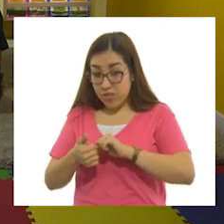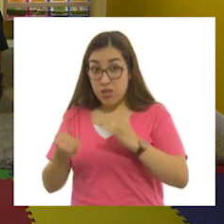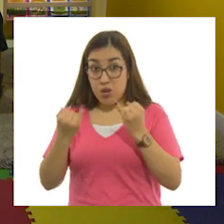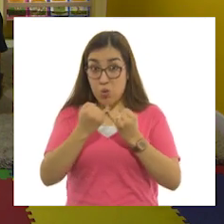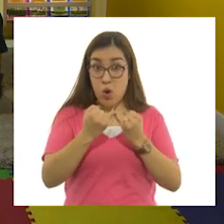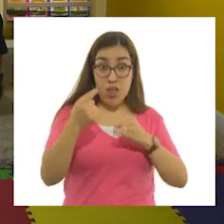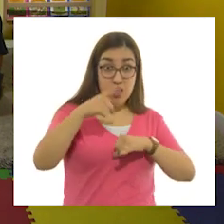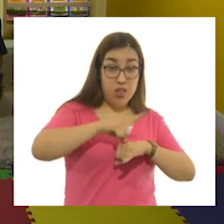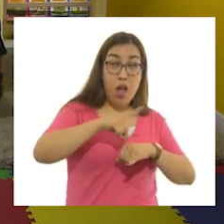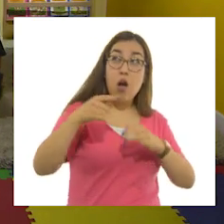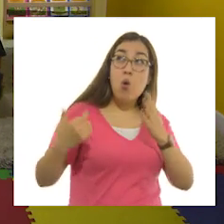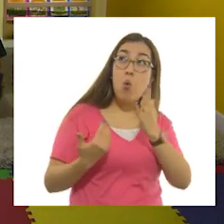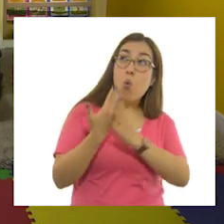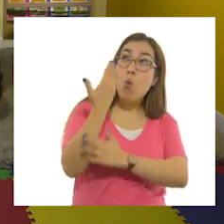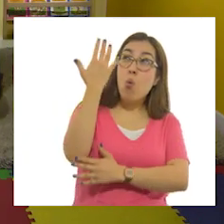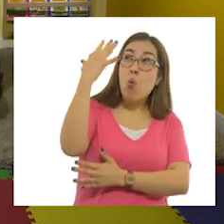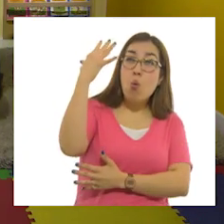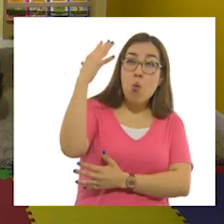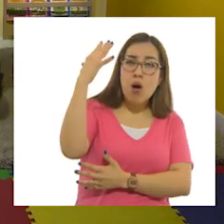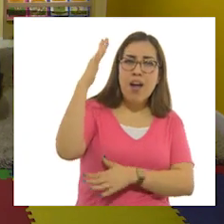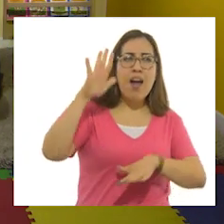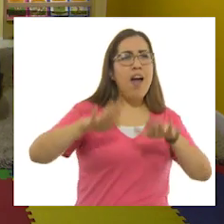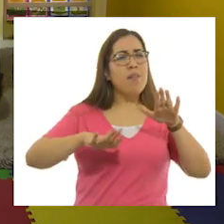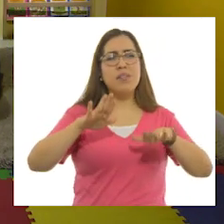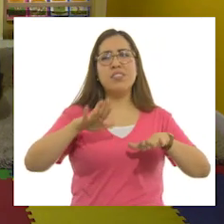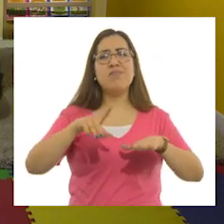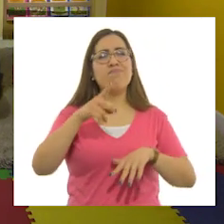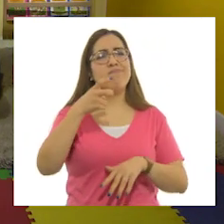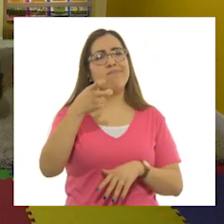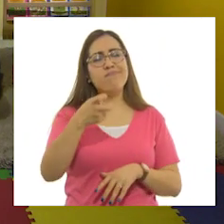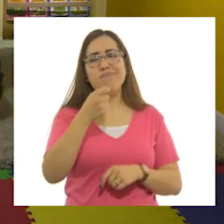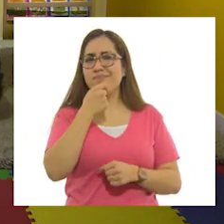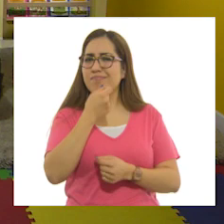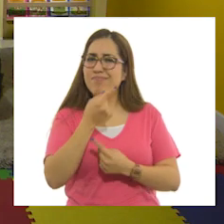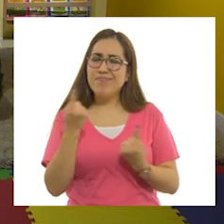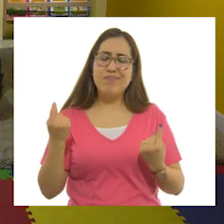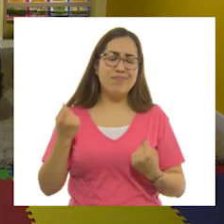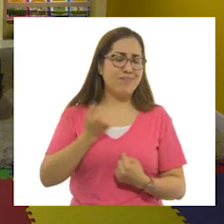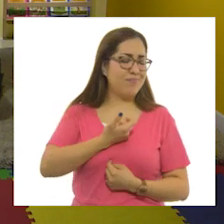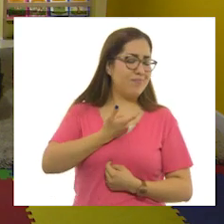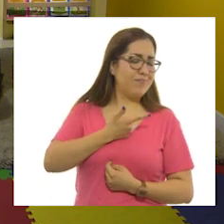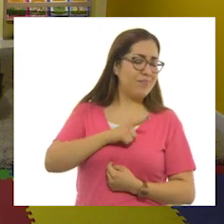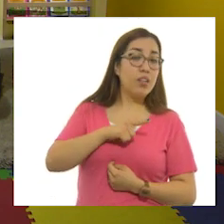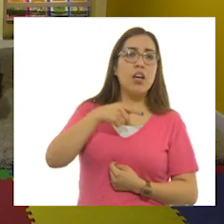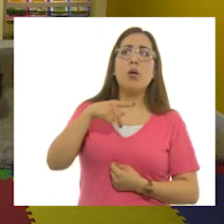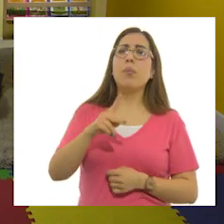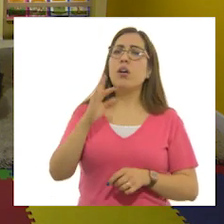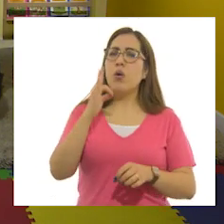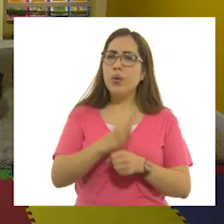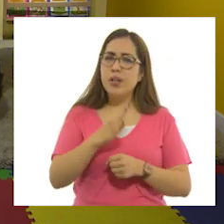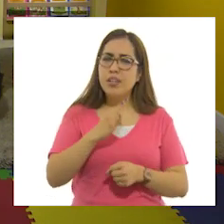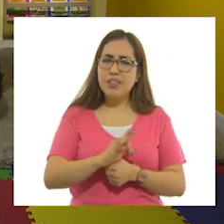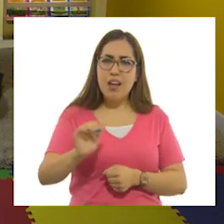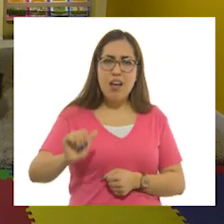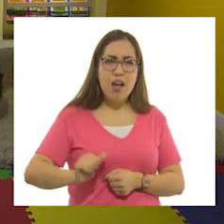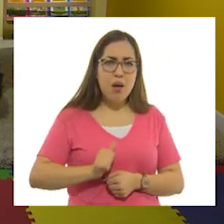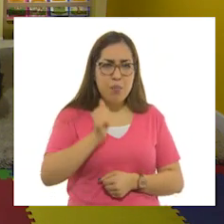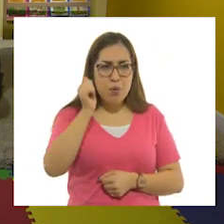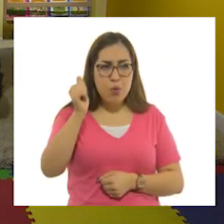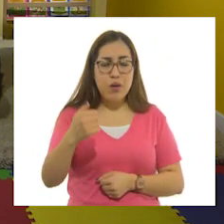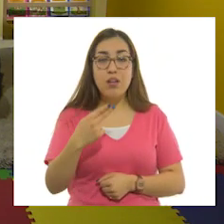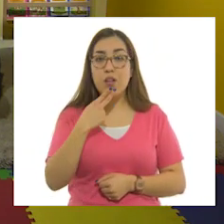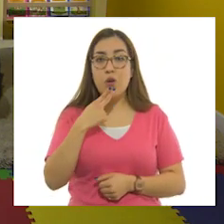veces esto podría incomodar un poco a las niñas y niños pero si aprovechamos el momento y hacemos uso de la